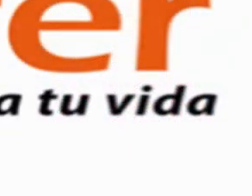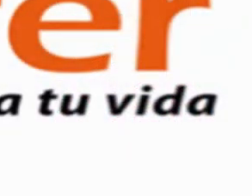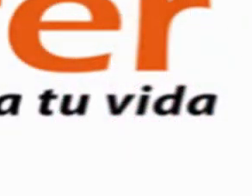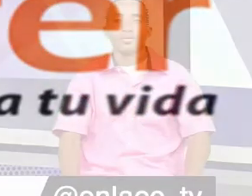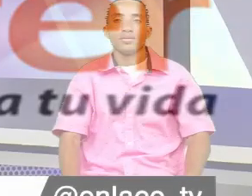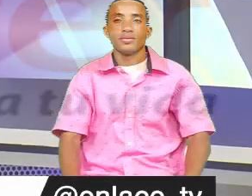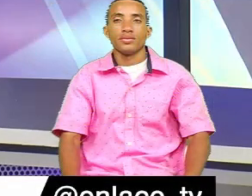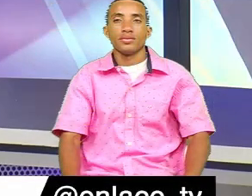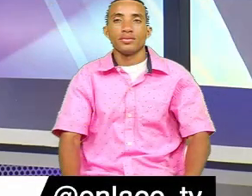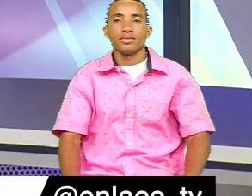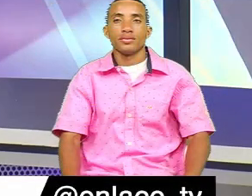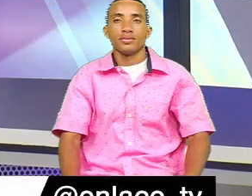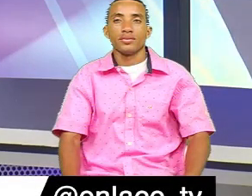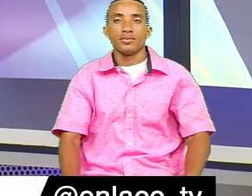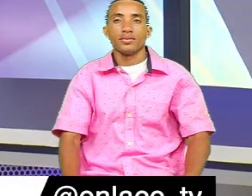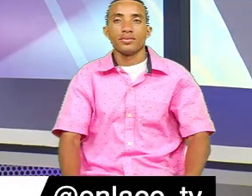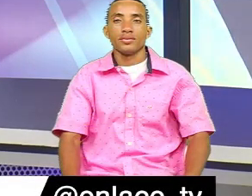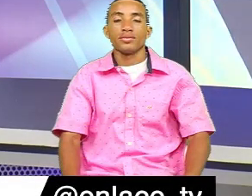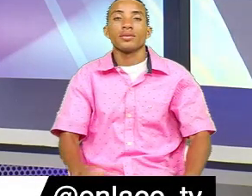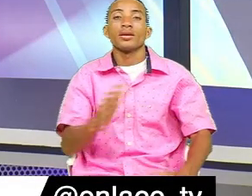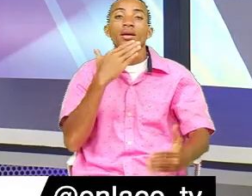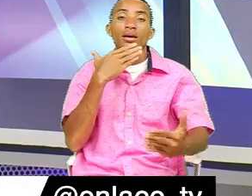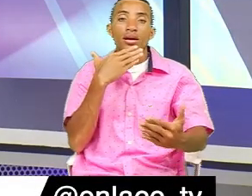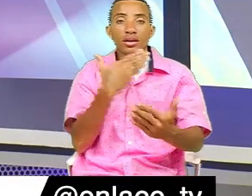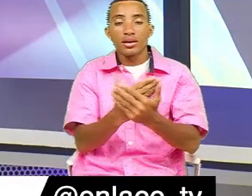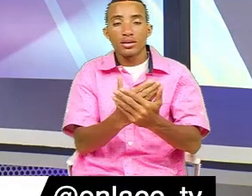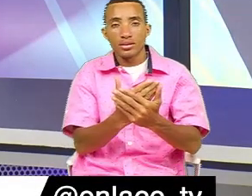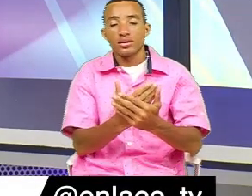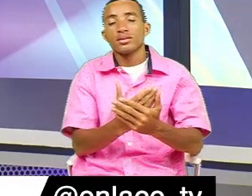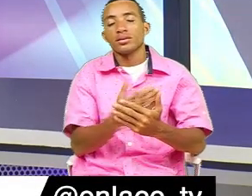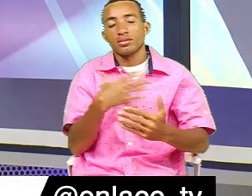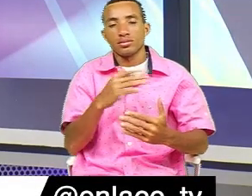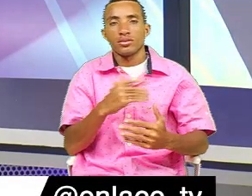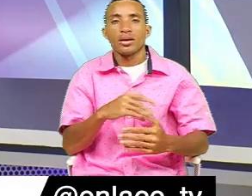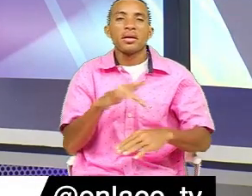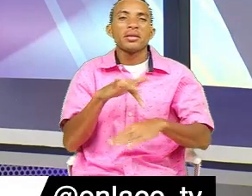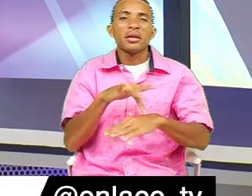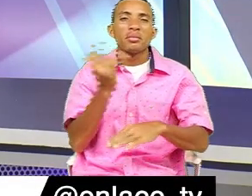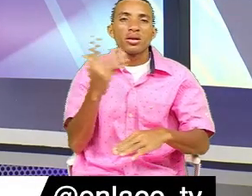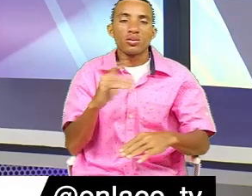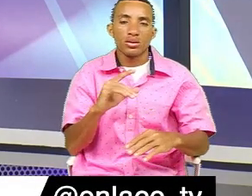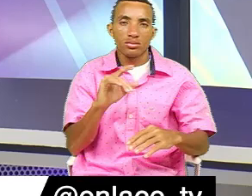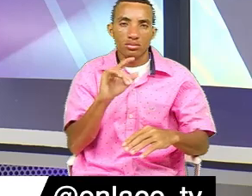vida. A ustedes gracias por elegirnos. Nos vemos muy temprano en Enlace Radio